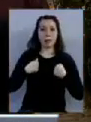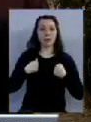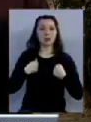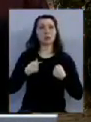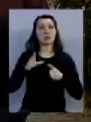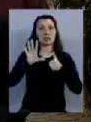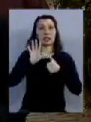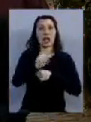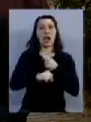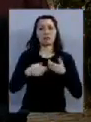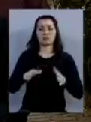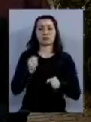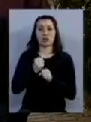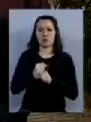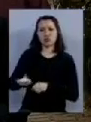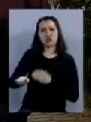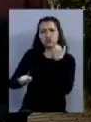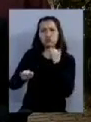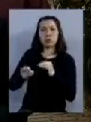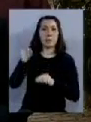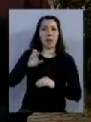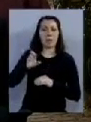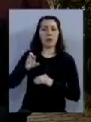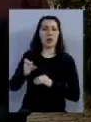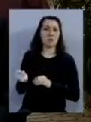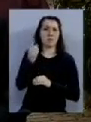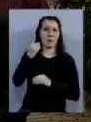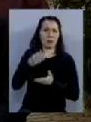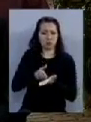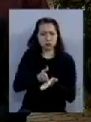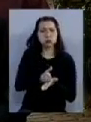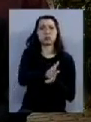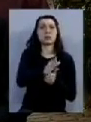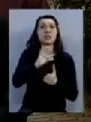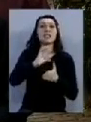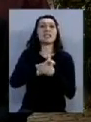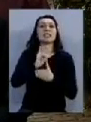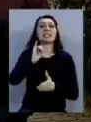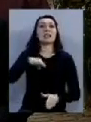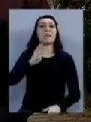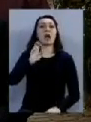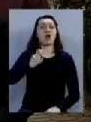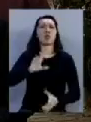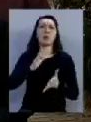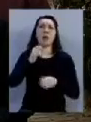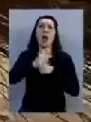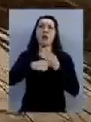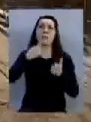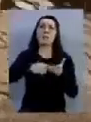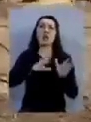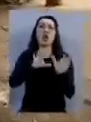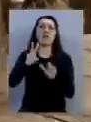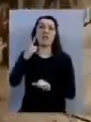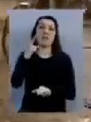los 6 años ya trabajaba. Mi papá fue pionero en los mimbreros en Chimbarongo. Estamos hablando del año 1920, qué sé yo.